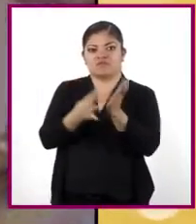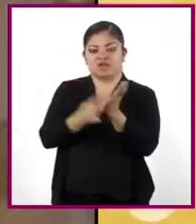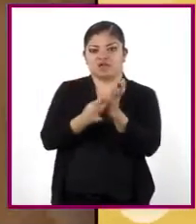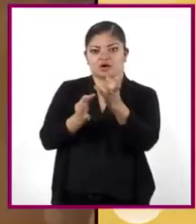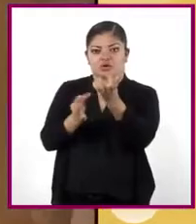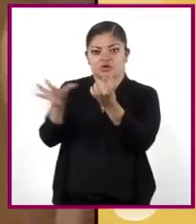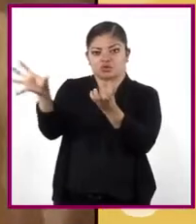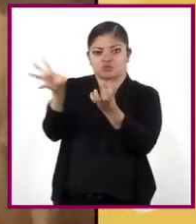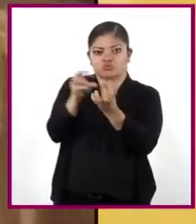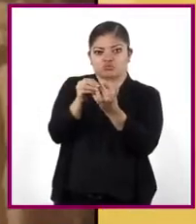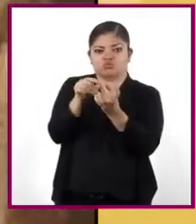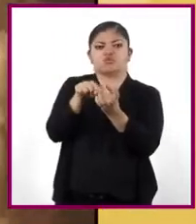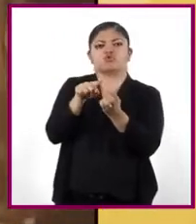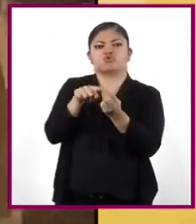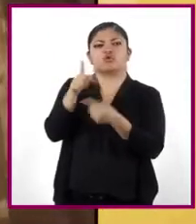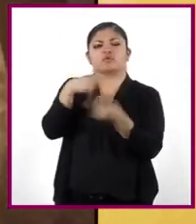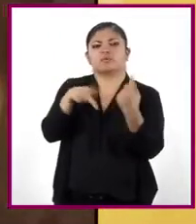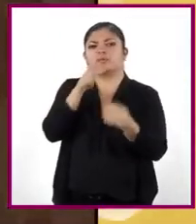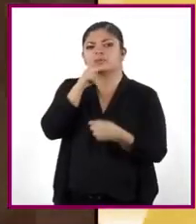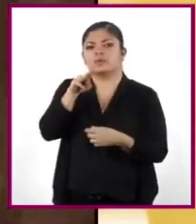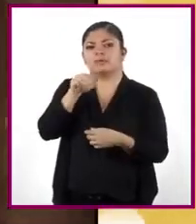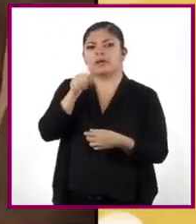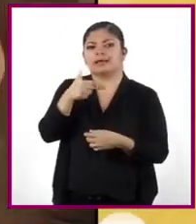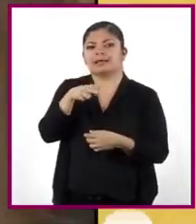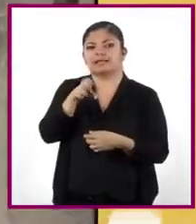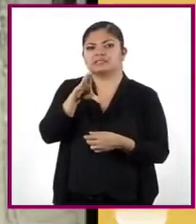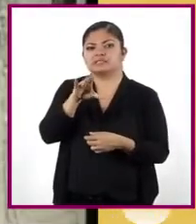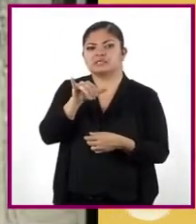proviene de Magnesia, una provincia de Grecia.